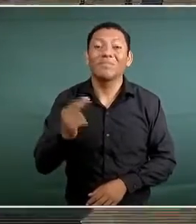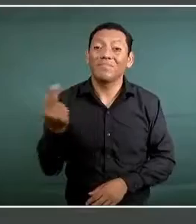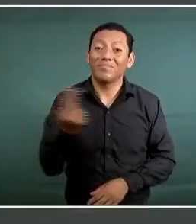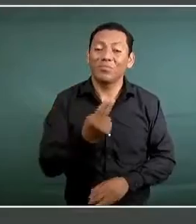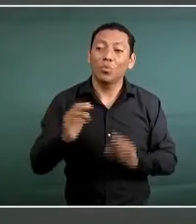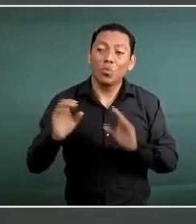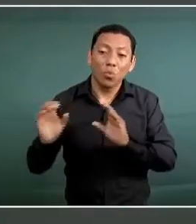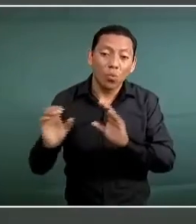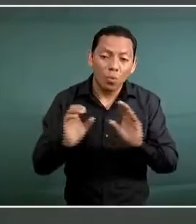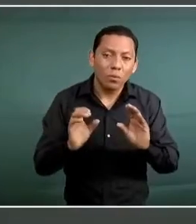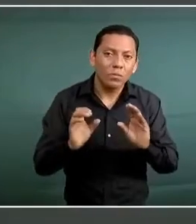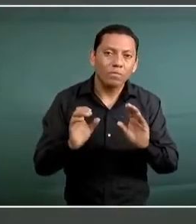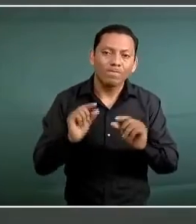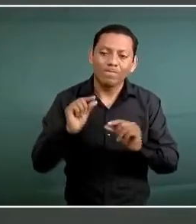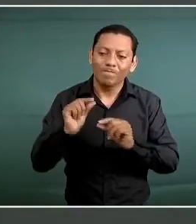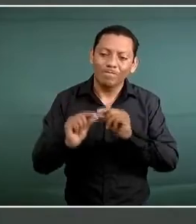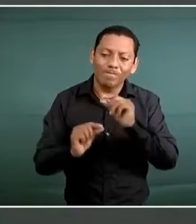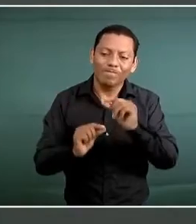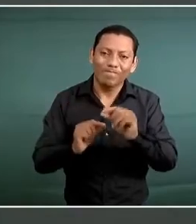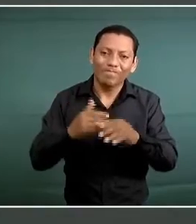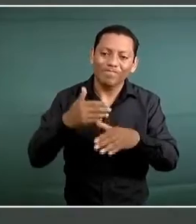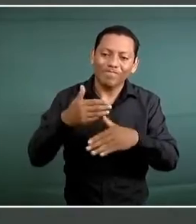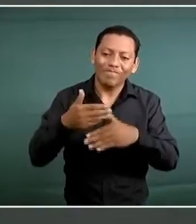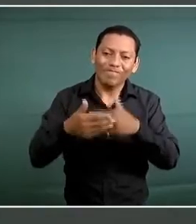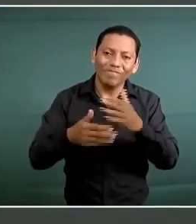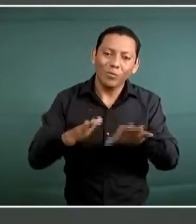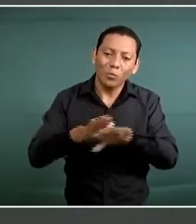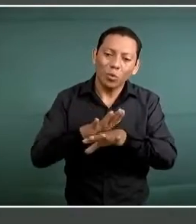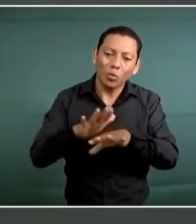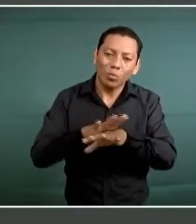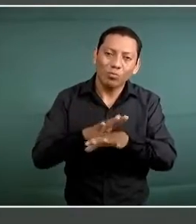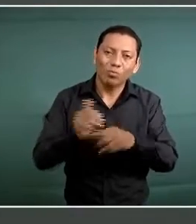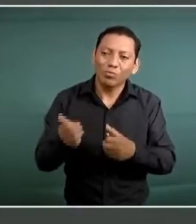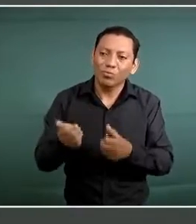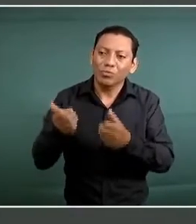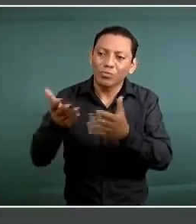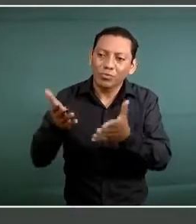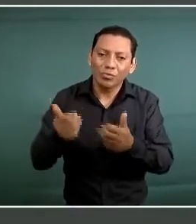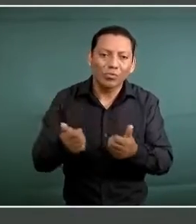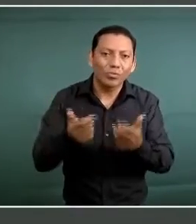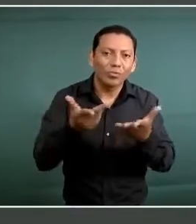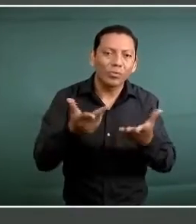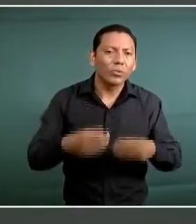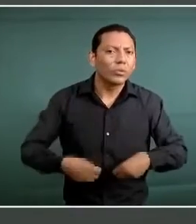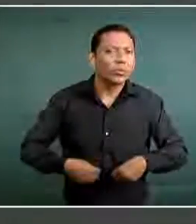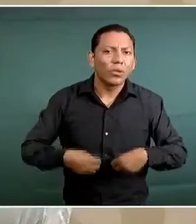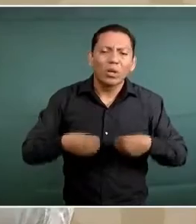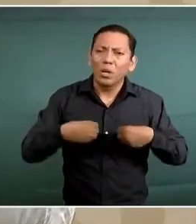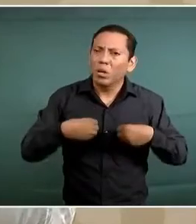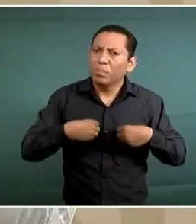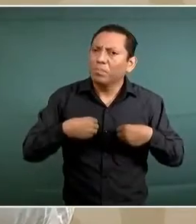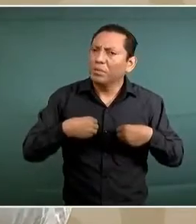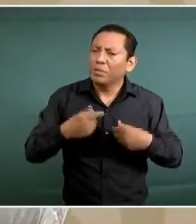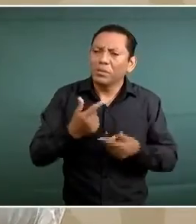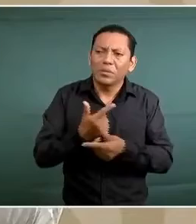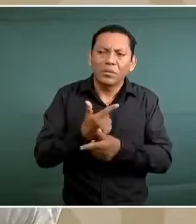cuidarnos y poco a poco ir saliendo a hacer nuestra vida pública